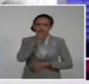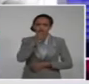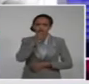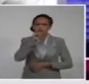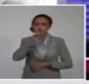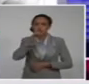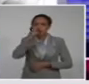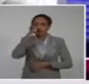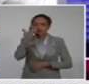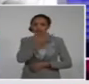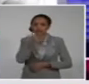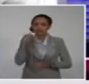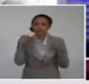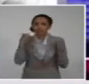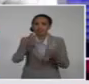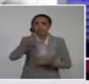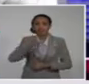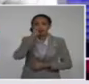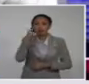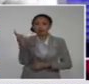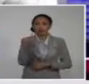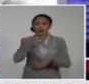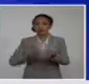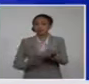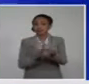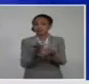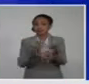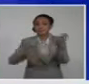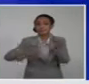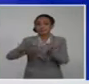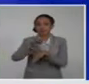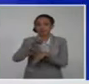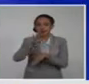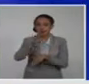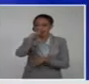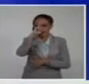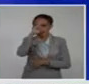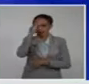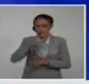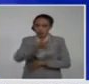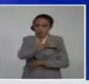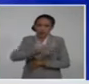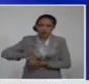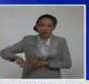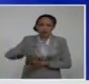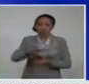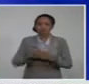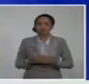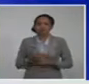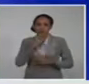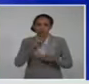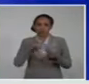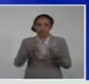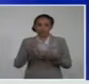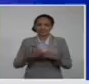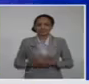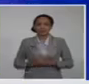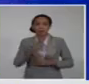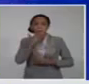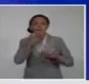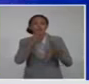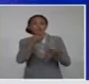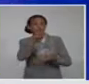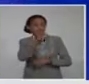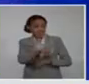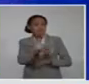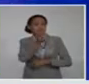director nacional de epidemiología del Ministerio de Salud Pública. Doctor, muy buenos días, bienvenido. Buenos días, Gisela, a ti, a todo el